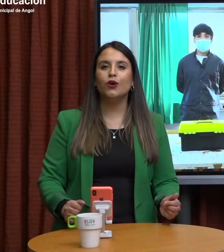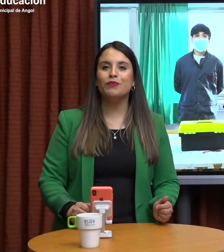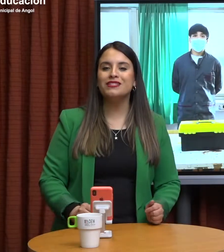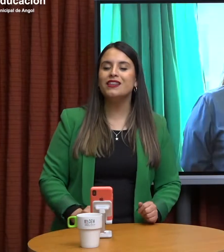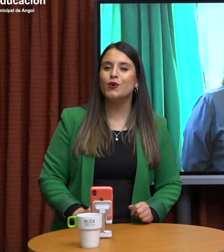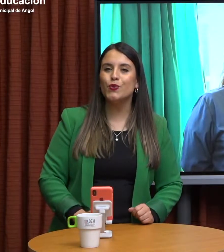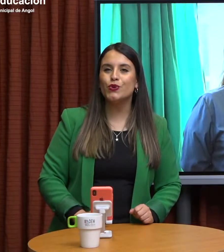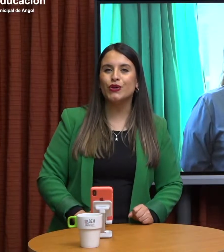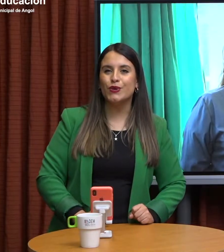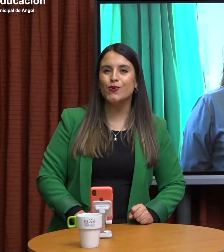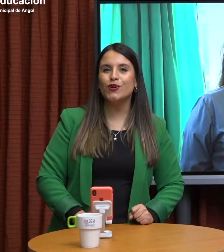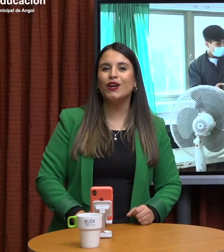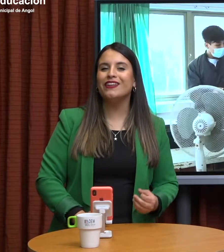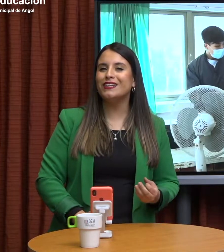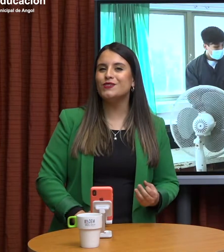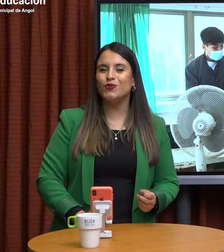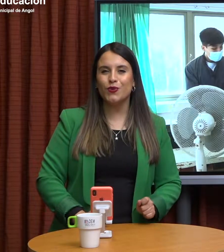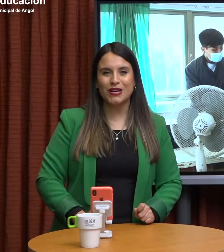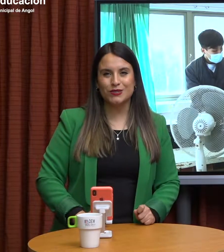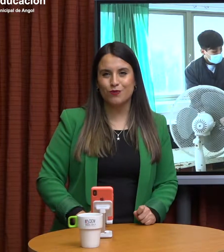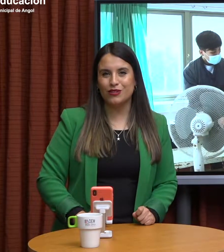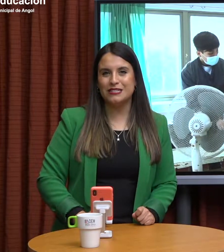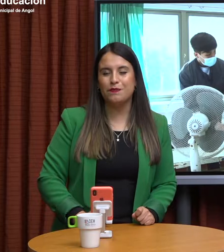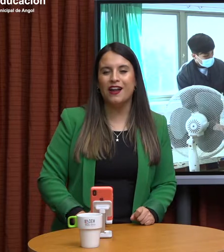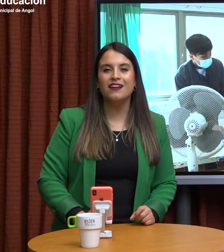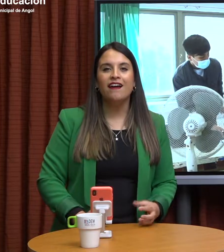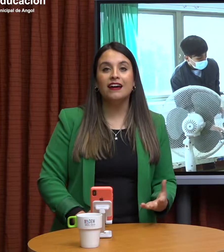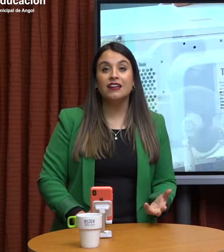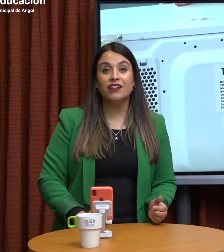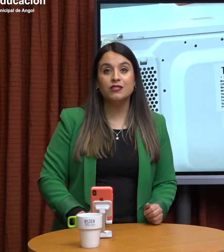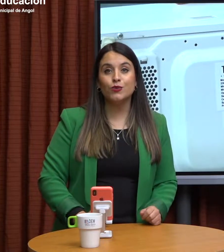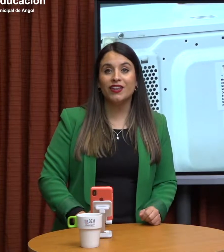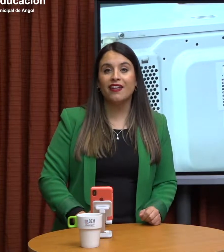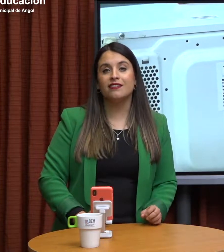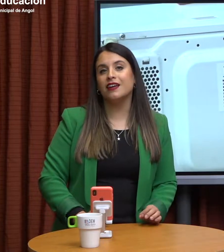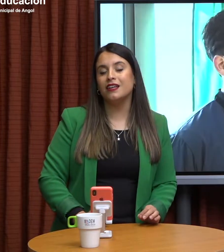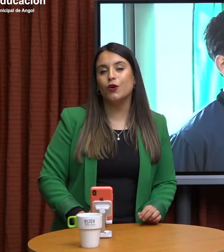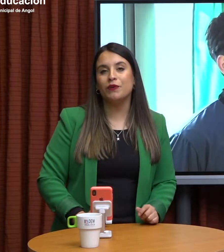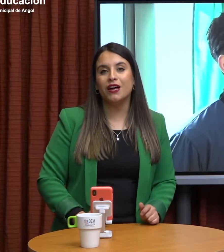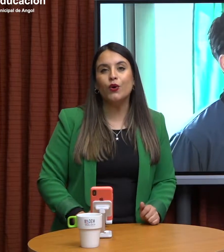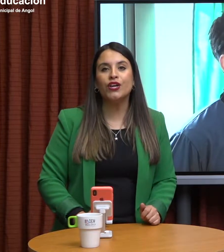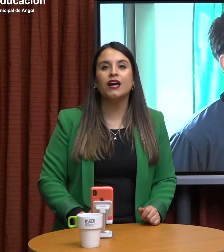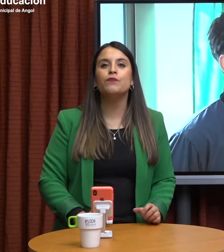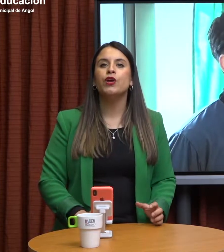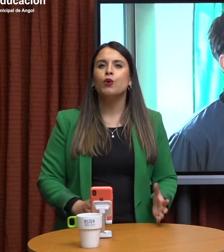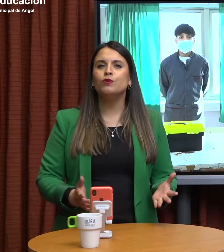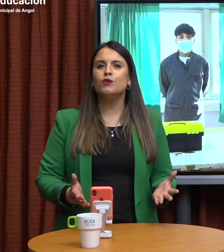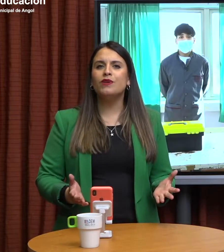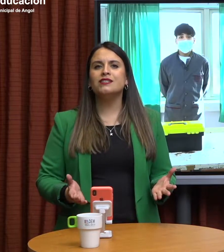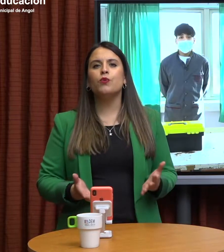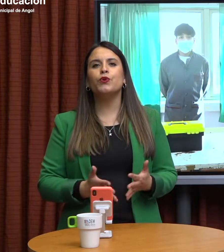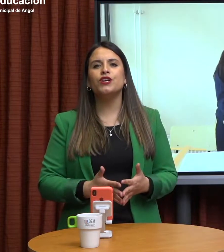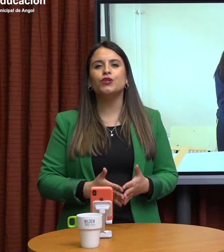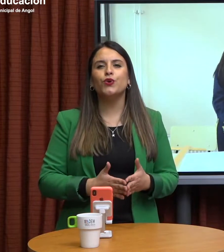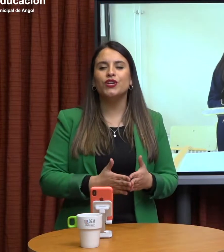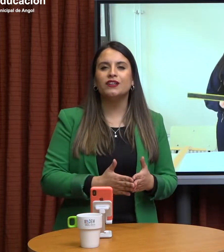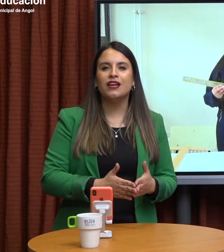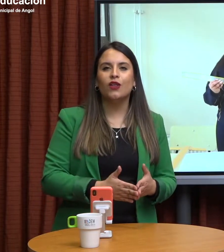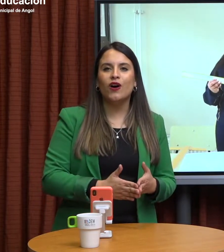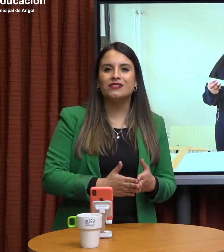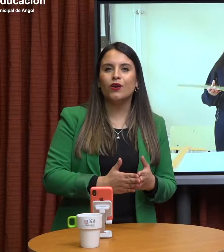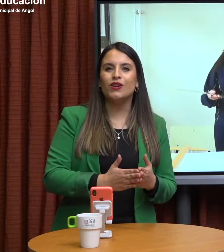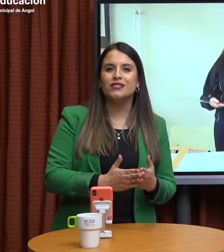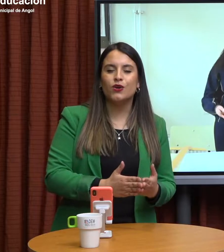Durante los meses de junio y julio, Dirección de Educación Municipal, a través de su unidad técnico-pedagógica, puso en marcha un proyecto